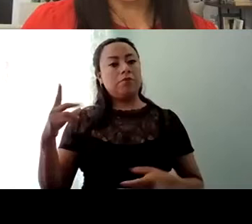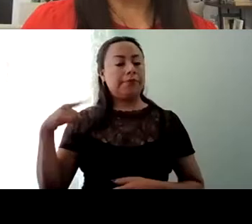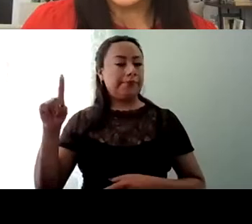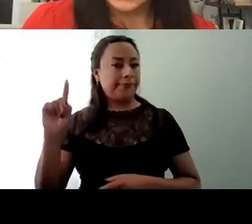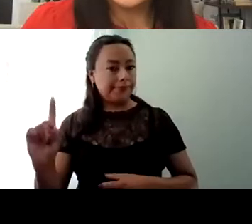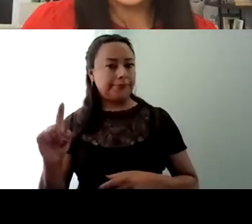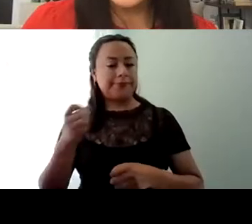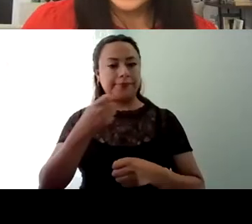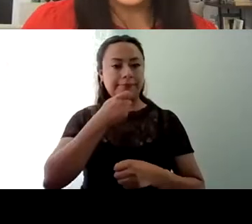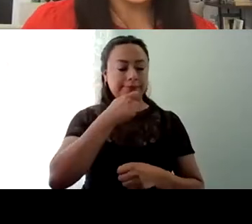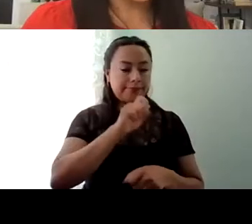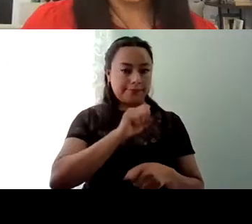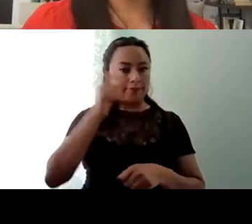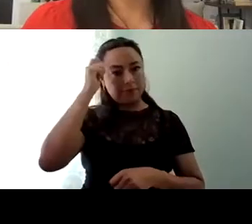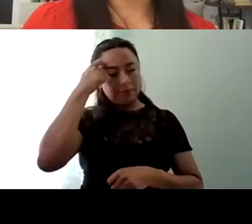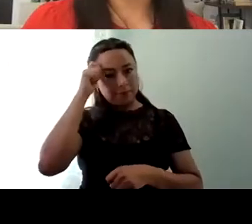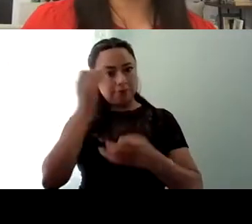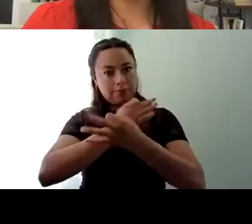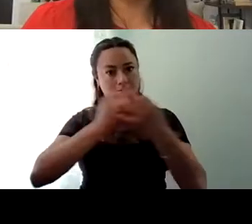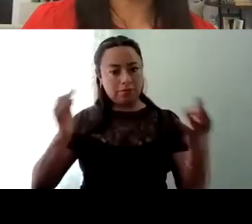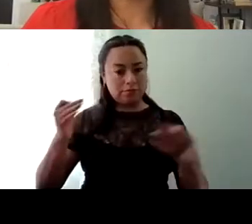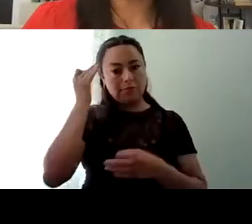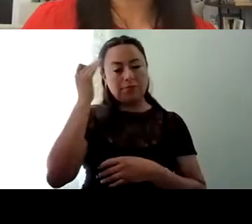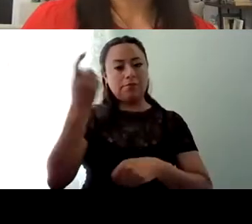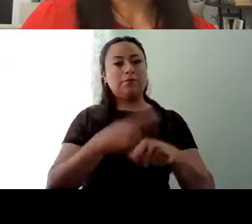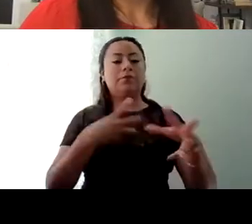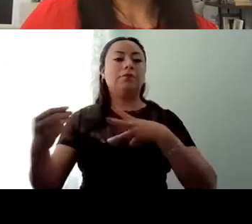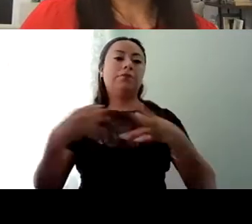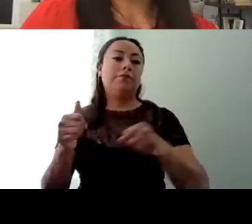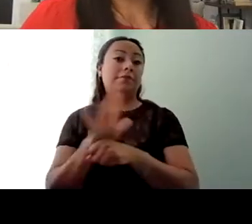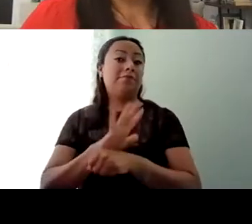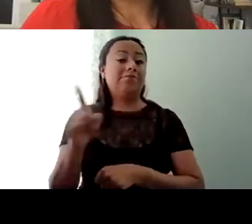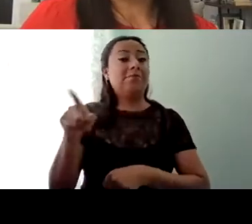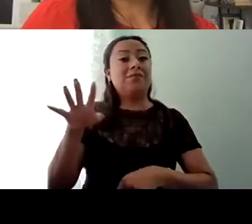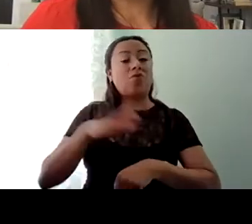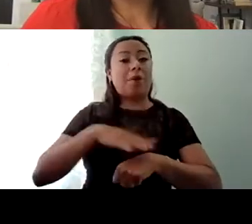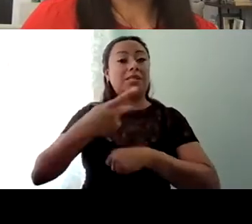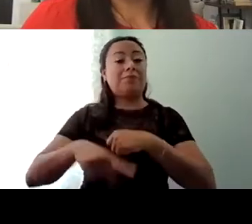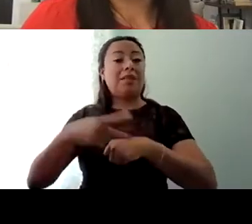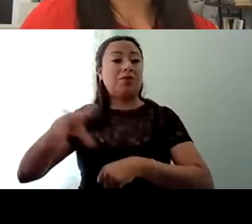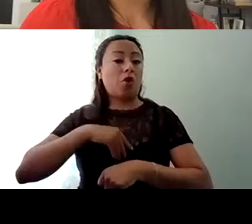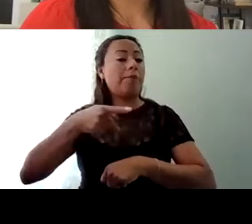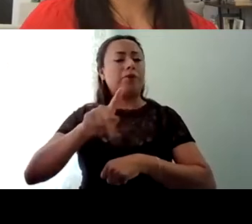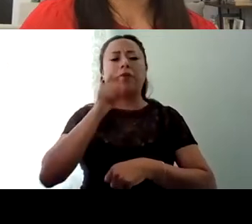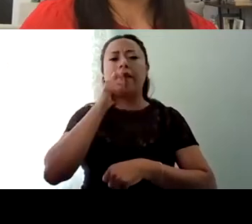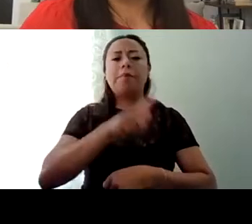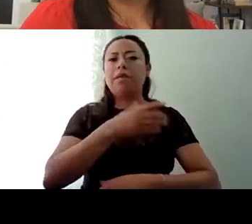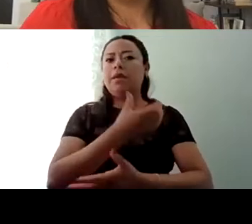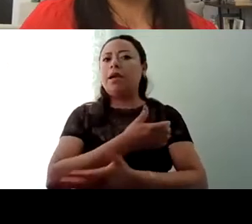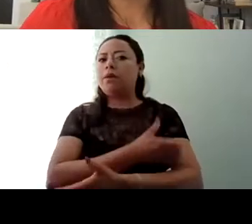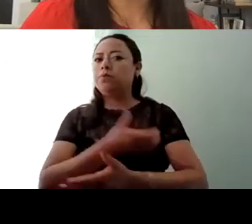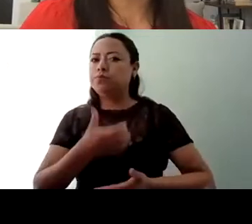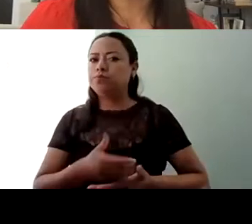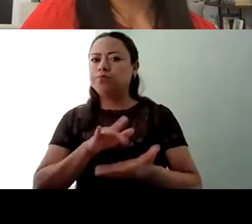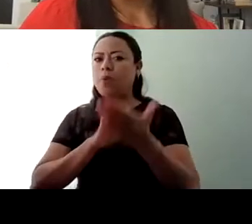ciudad durante la pandemia, al estar sumamente expuestos al contagio, pero también el acompañamiento en diferentes temáticas,